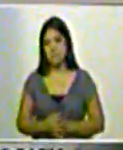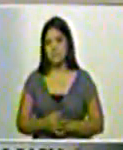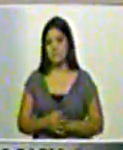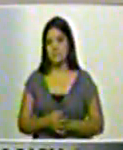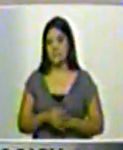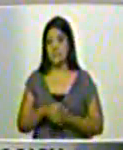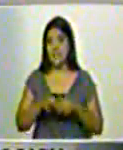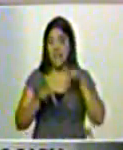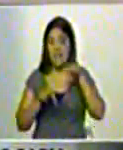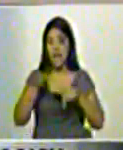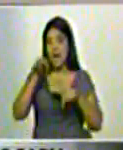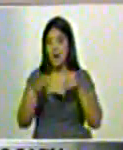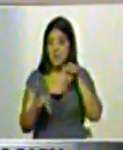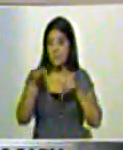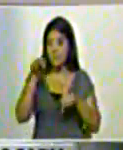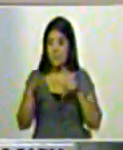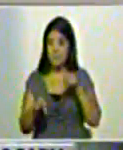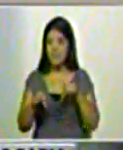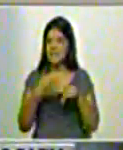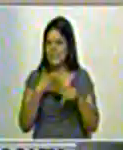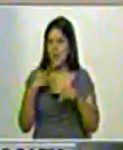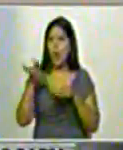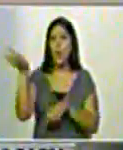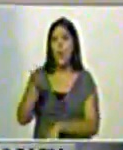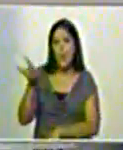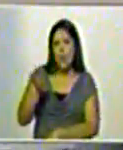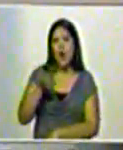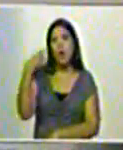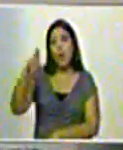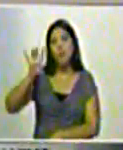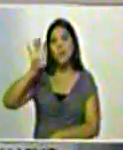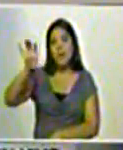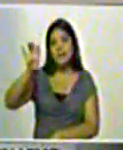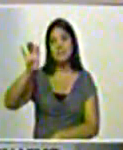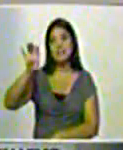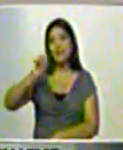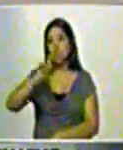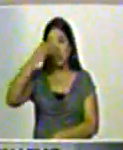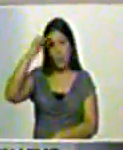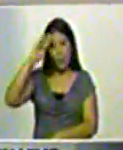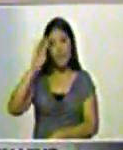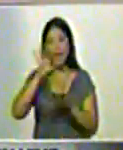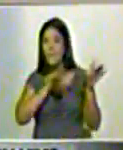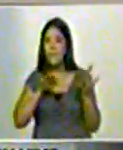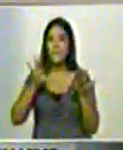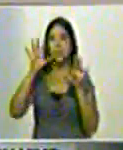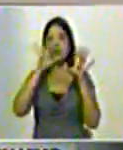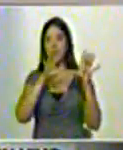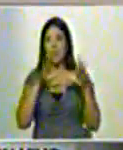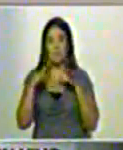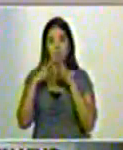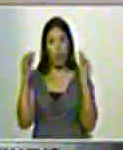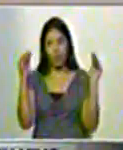maquinitas Smartmatic buscan conectarse con un centro en un país centroamericano en lugar de Cuba para despistar en el maquillaje.